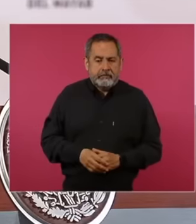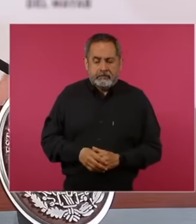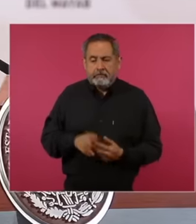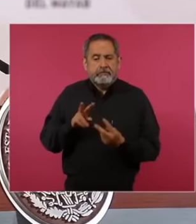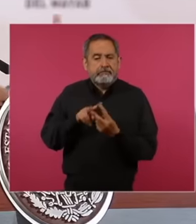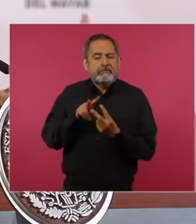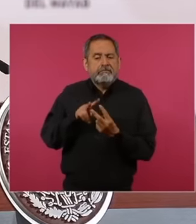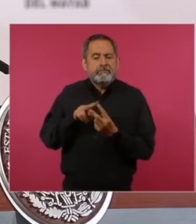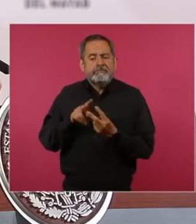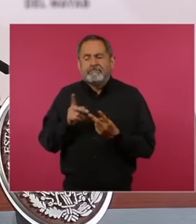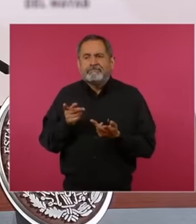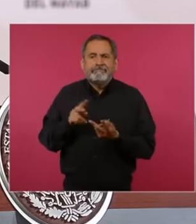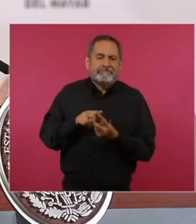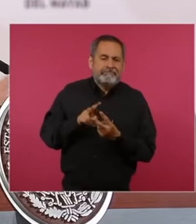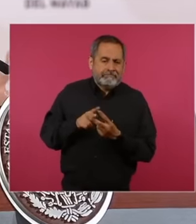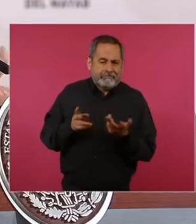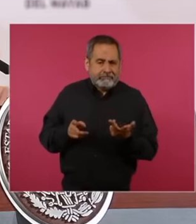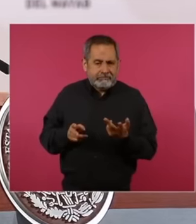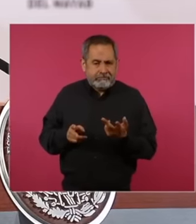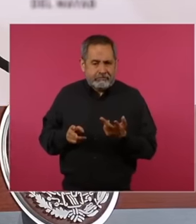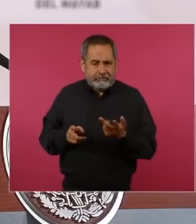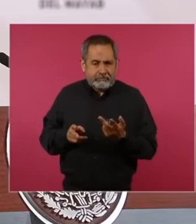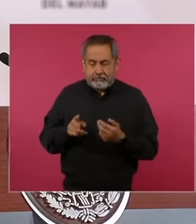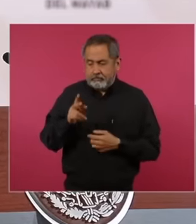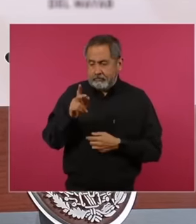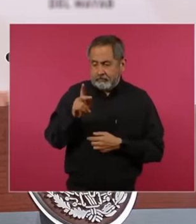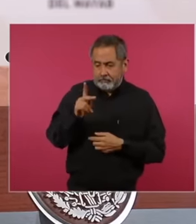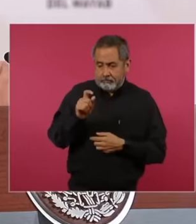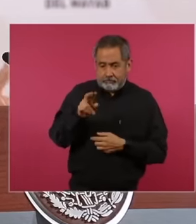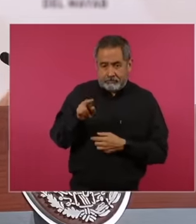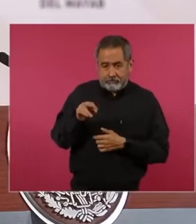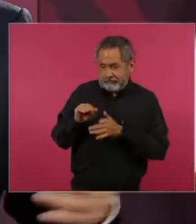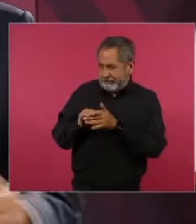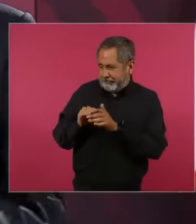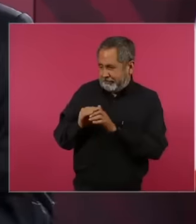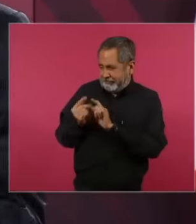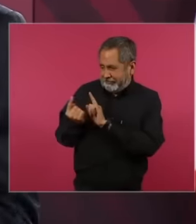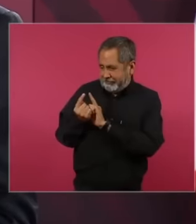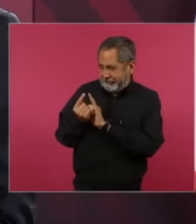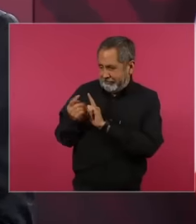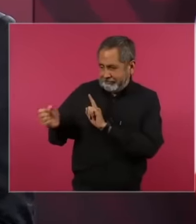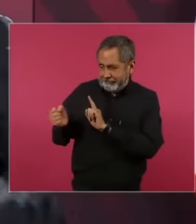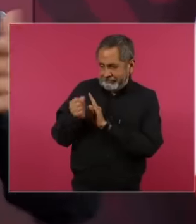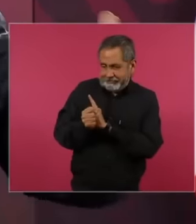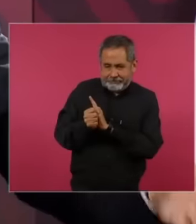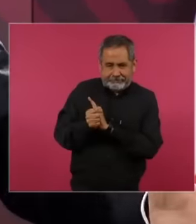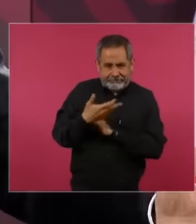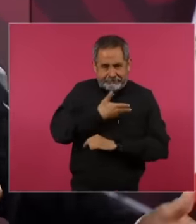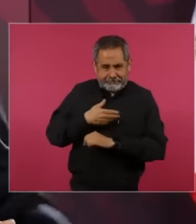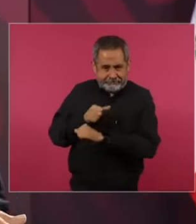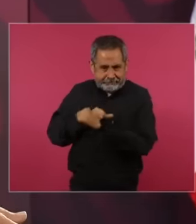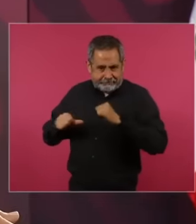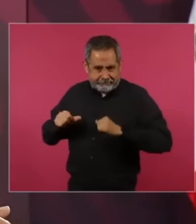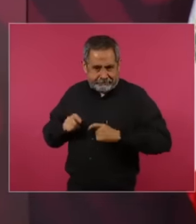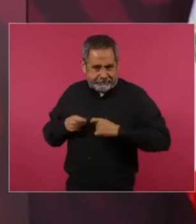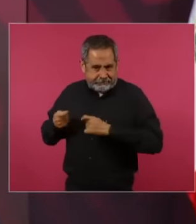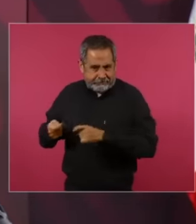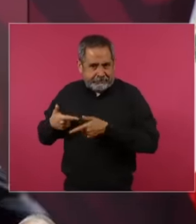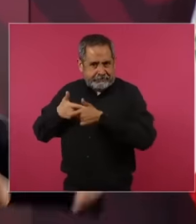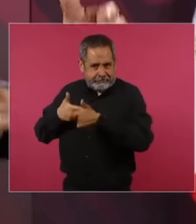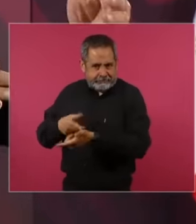opta por una gente cercana al presidente para que